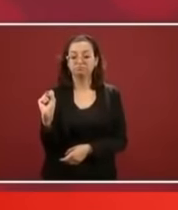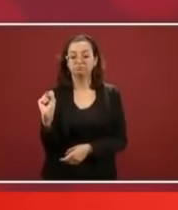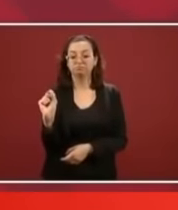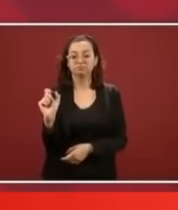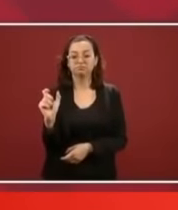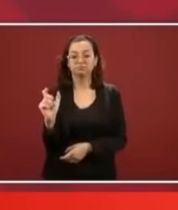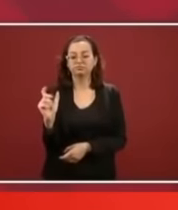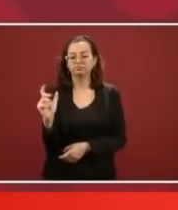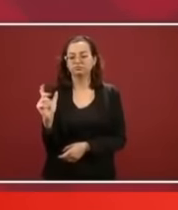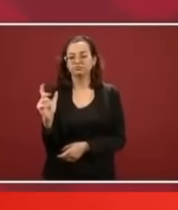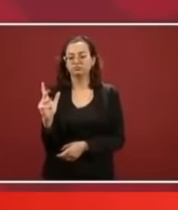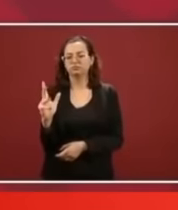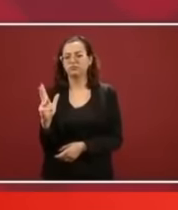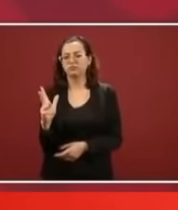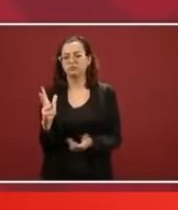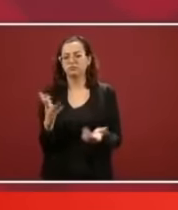no hemos tomado